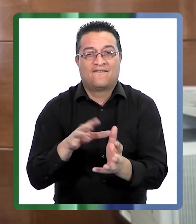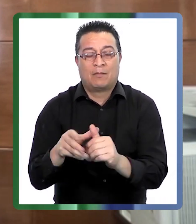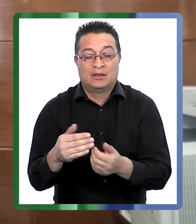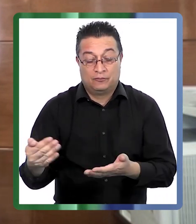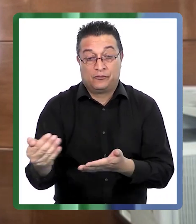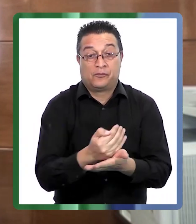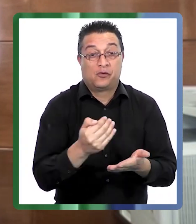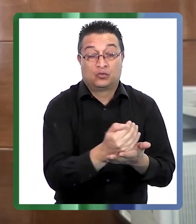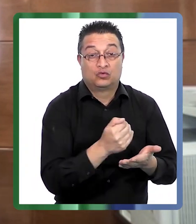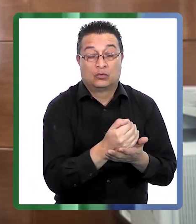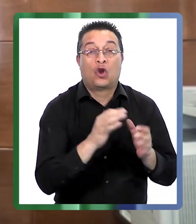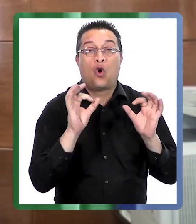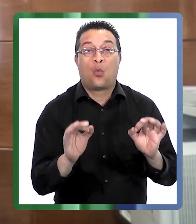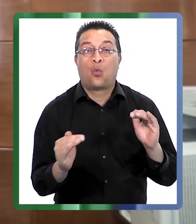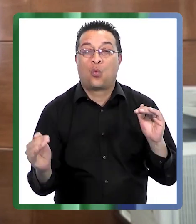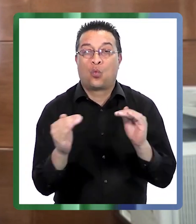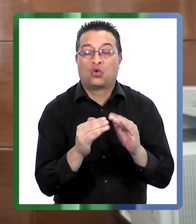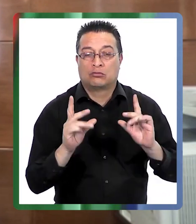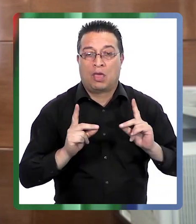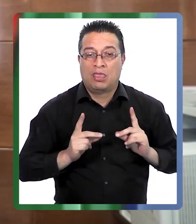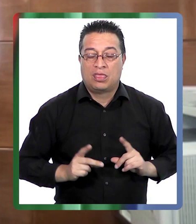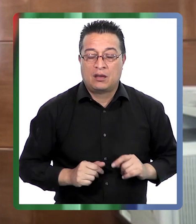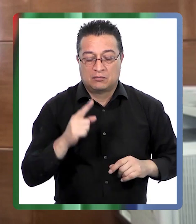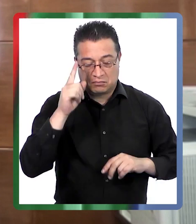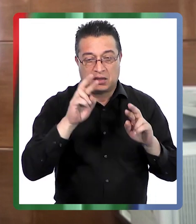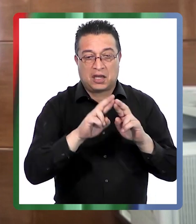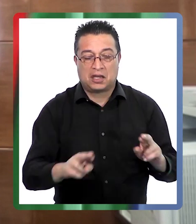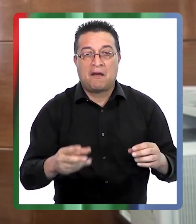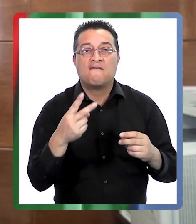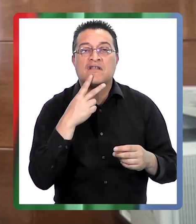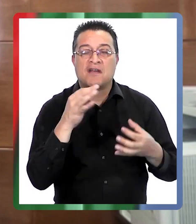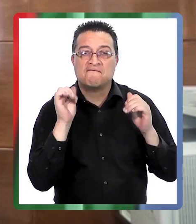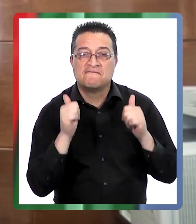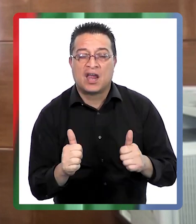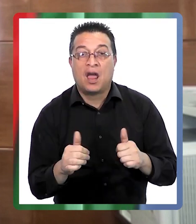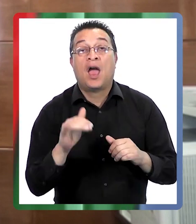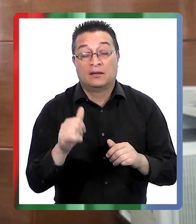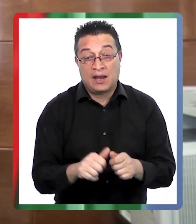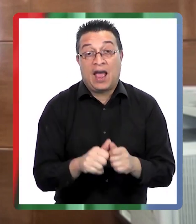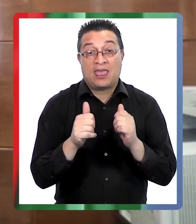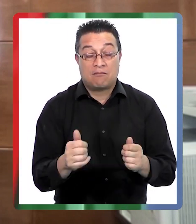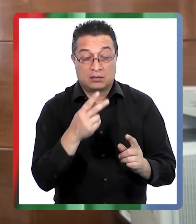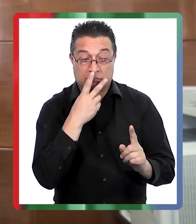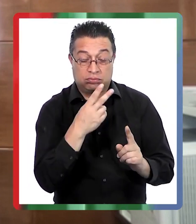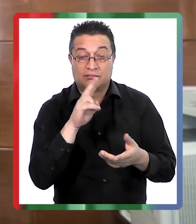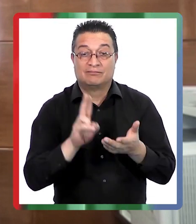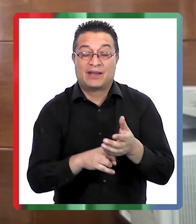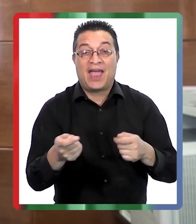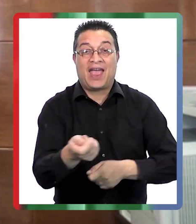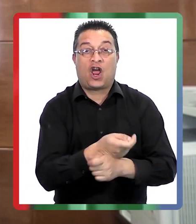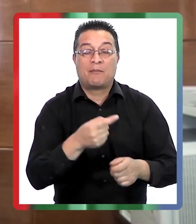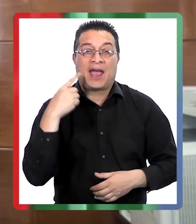través de un salario justo, digamos, un salario digno que les dé tranquilidad para el buen vivir, además de tener a la vista la